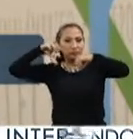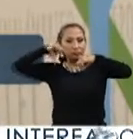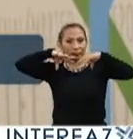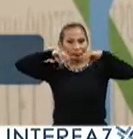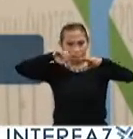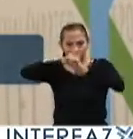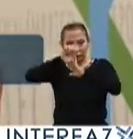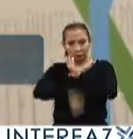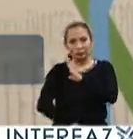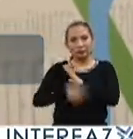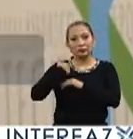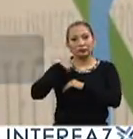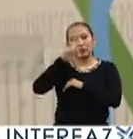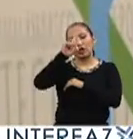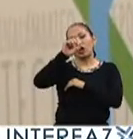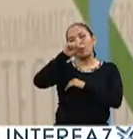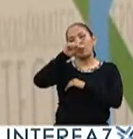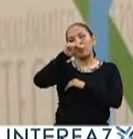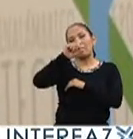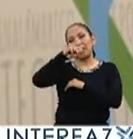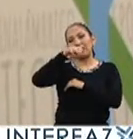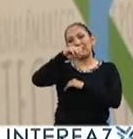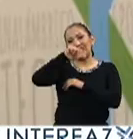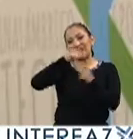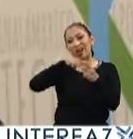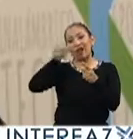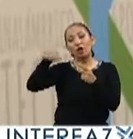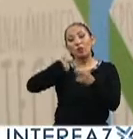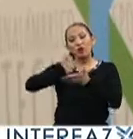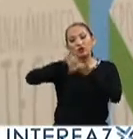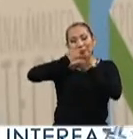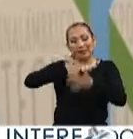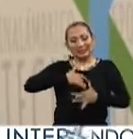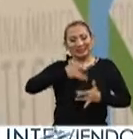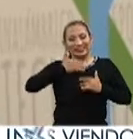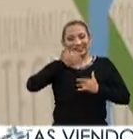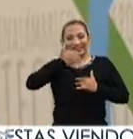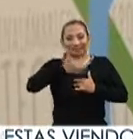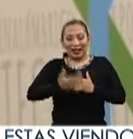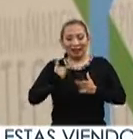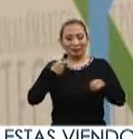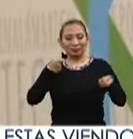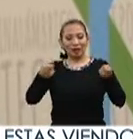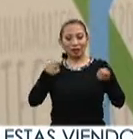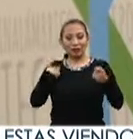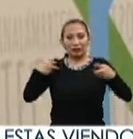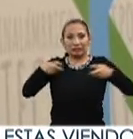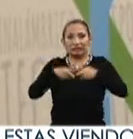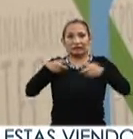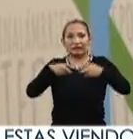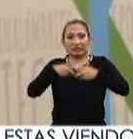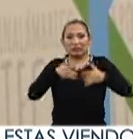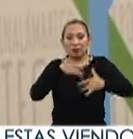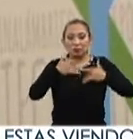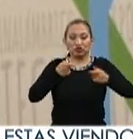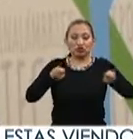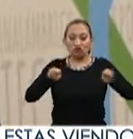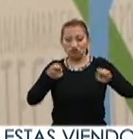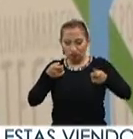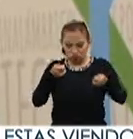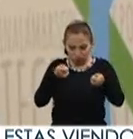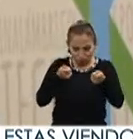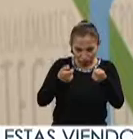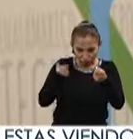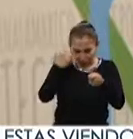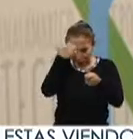¿no? La típica dopamina, o cosas que ayudan a que te sientas mejor y que ayudan a controlar también tus emociones. Y esto